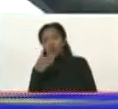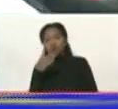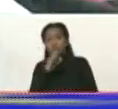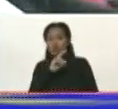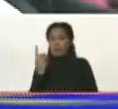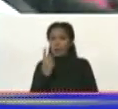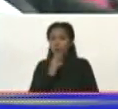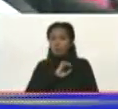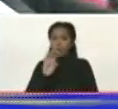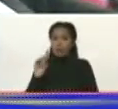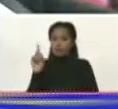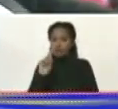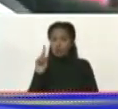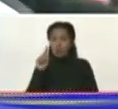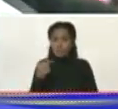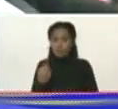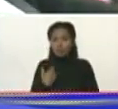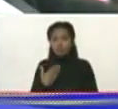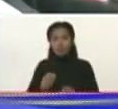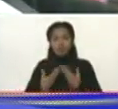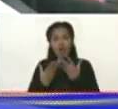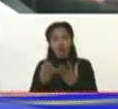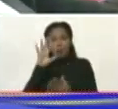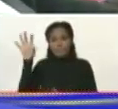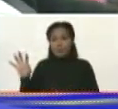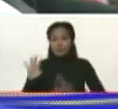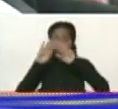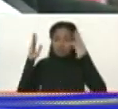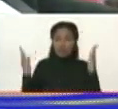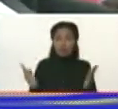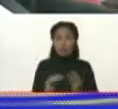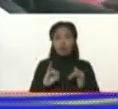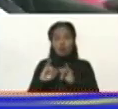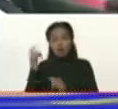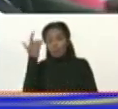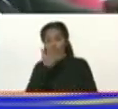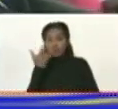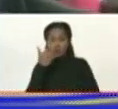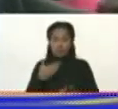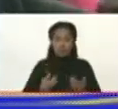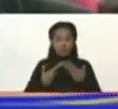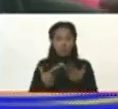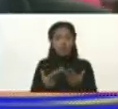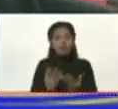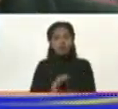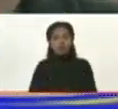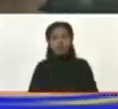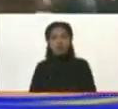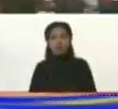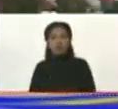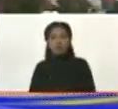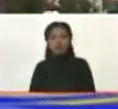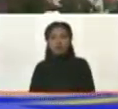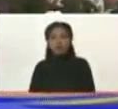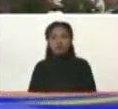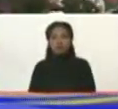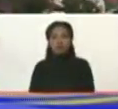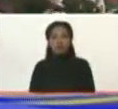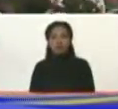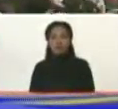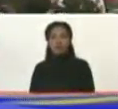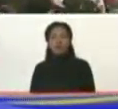un país, sino que en Venezuela se expresan los países del mundo, los países afrodescendientes y los países africanos. Muy